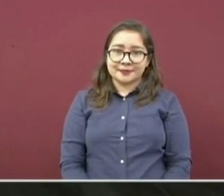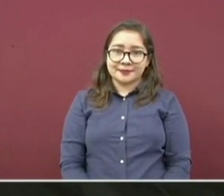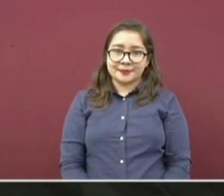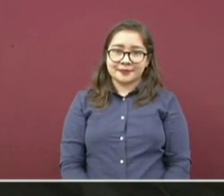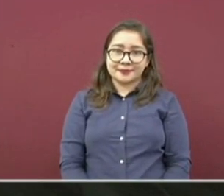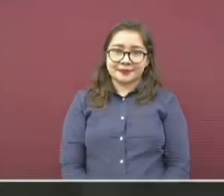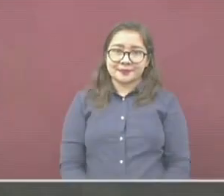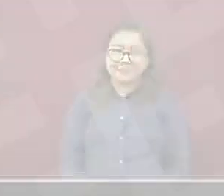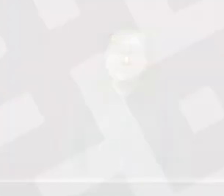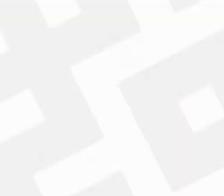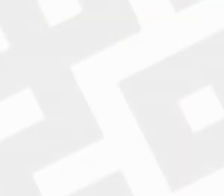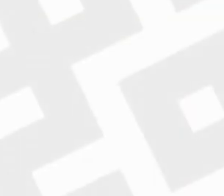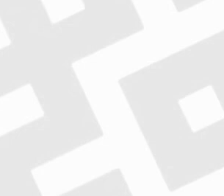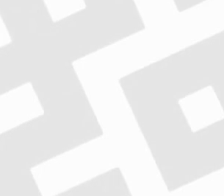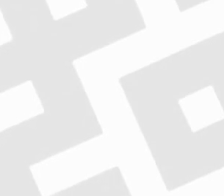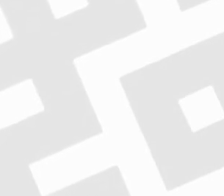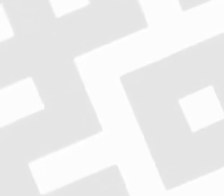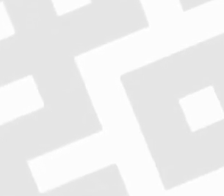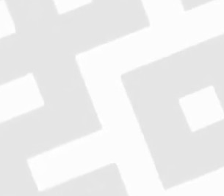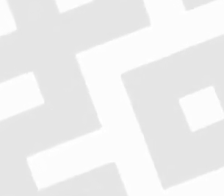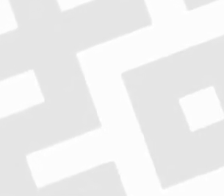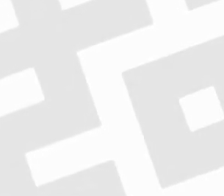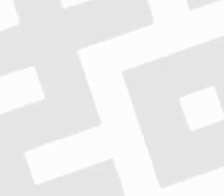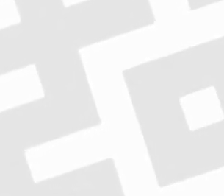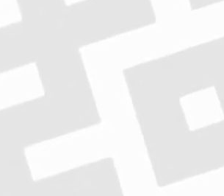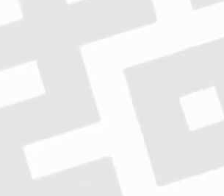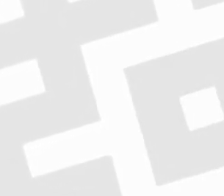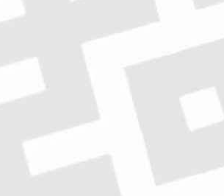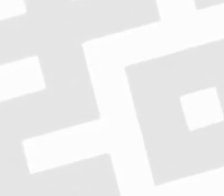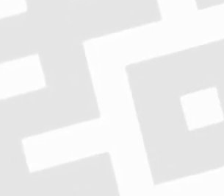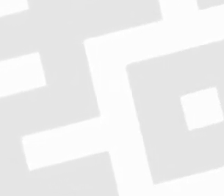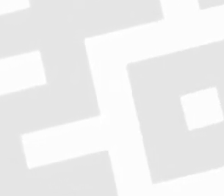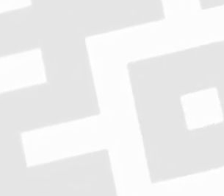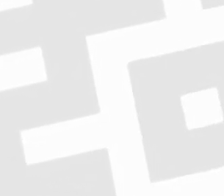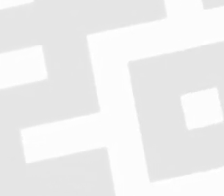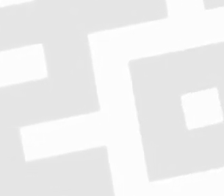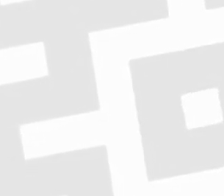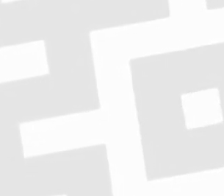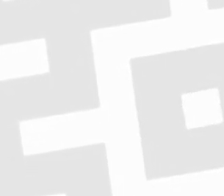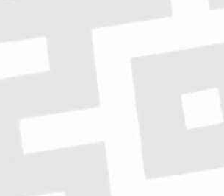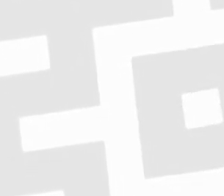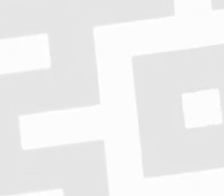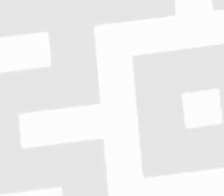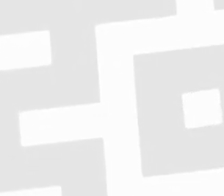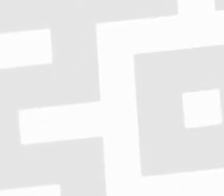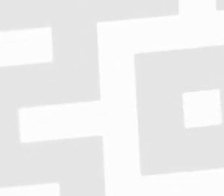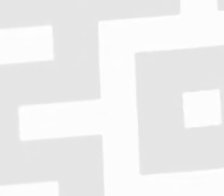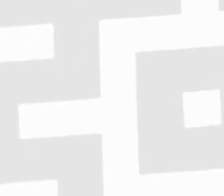Estrategia Estatal contra el Coronavirus. Actualización en Veracruz.